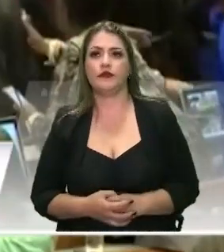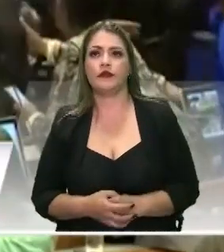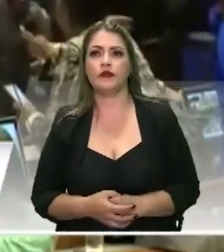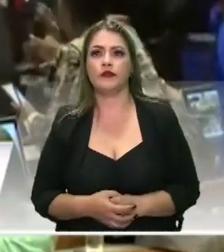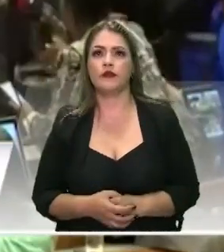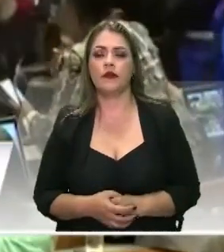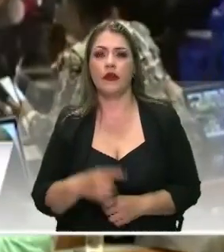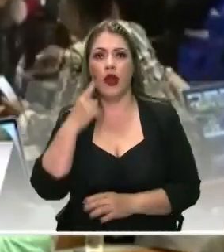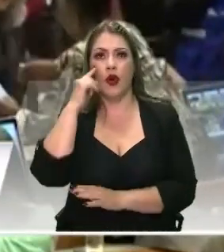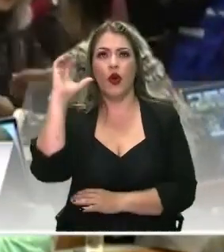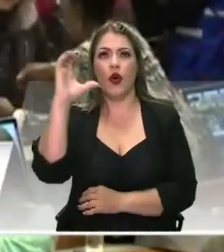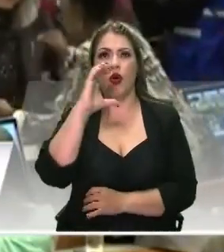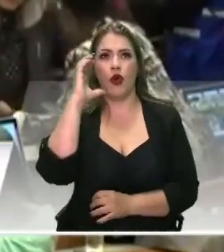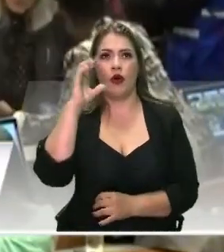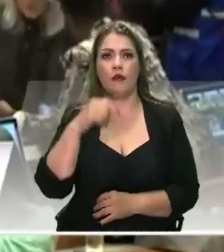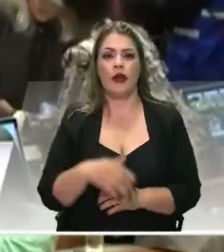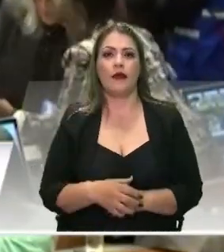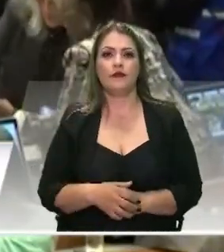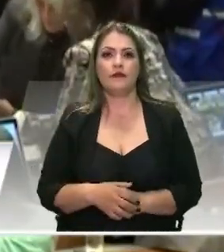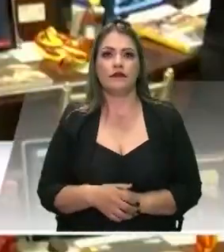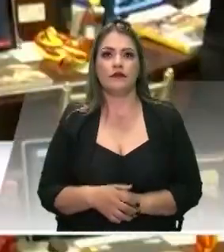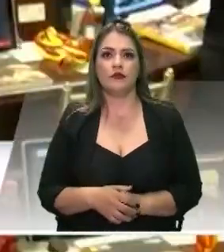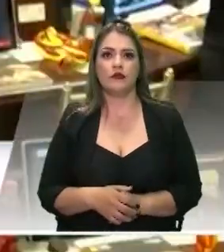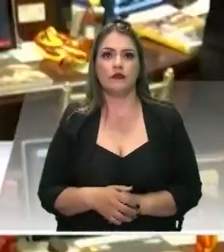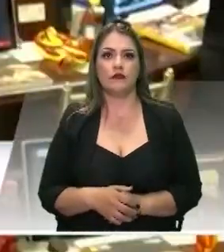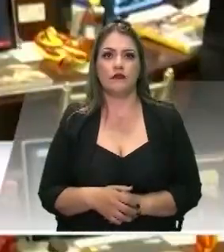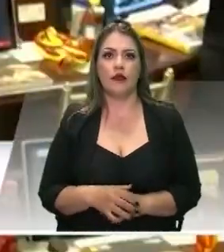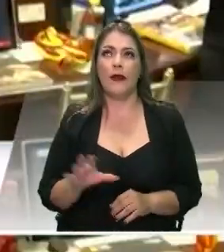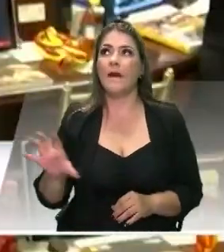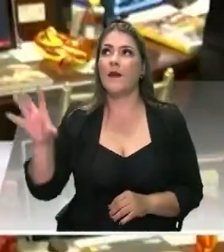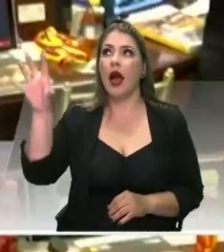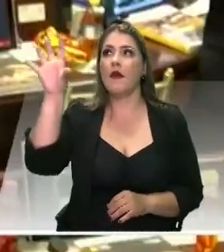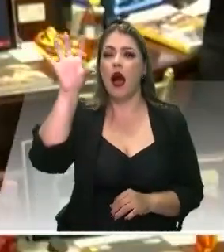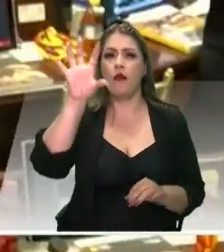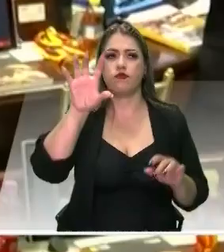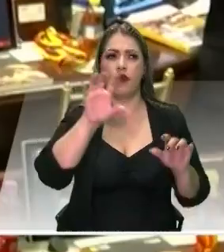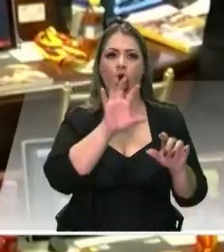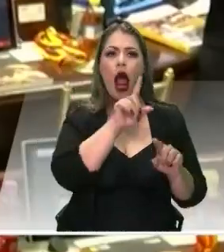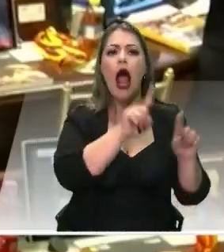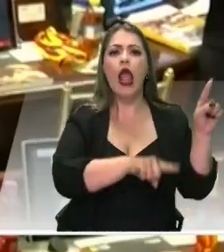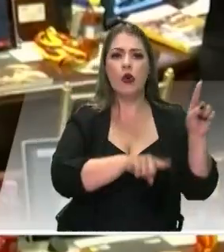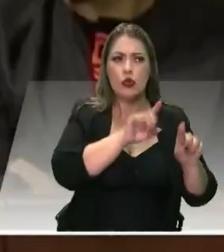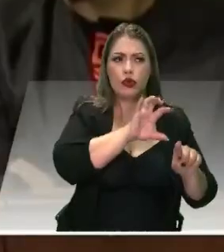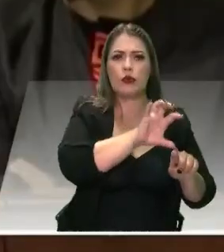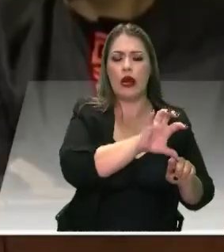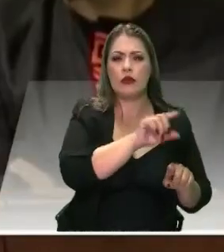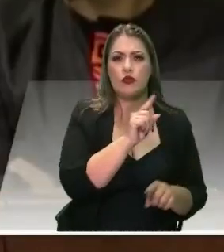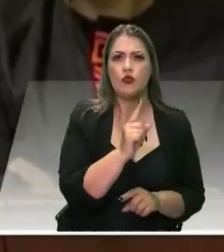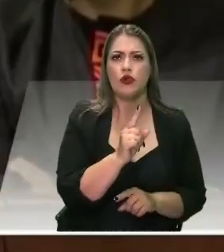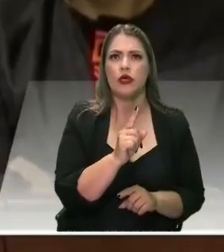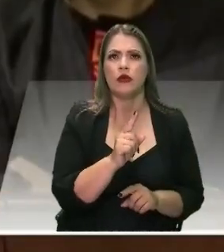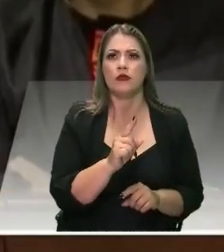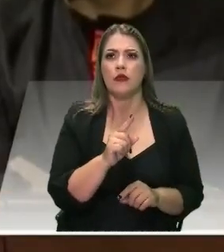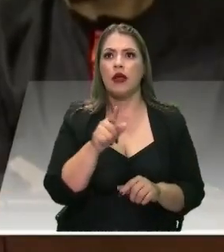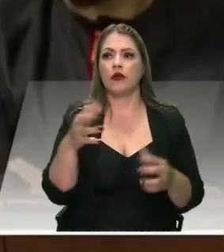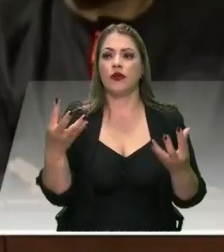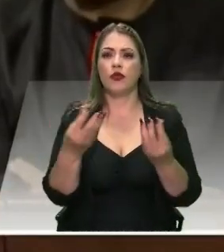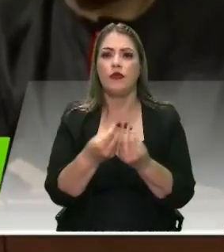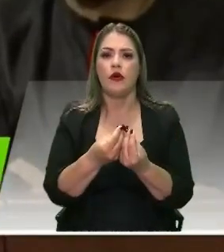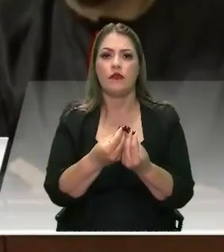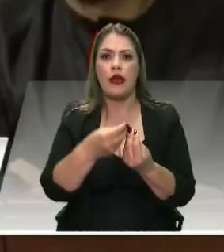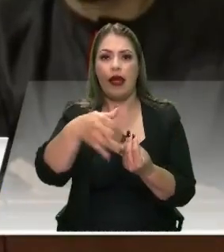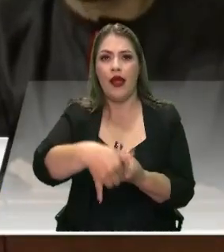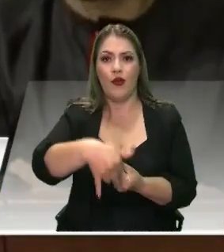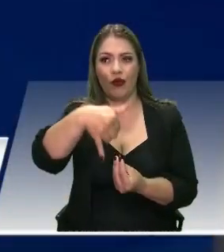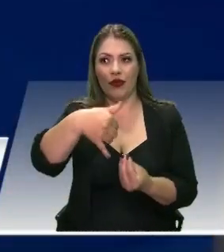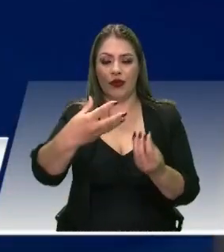Colombia es de los pocos países donde a los integrantes de la rama ejecutiva se les tiene prohibido participar en política